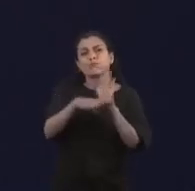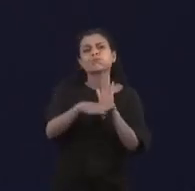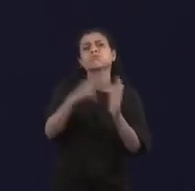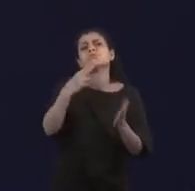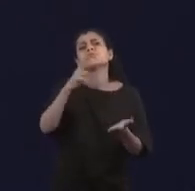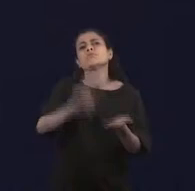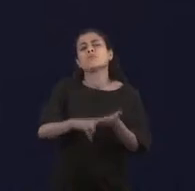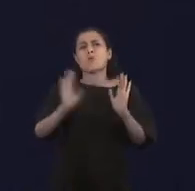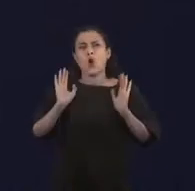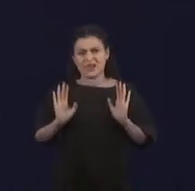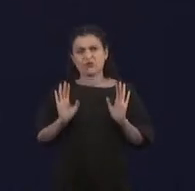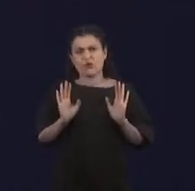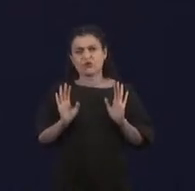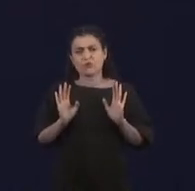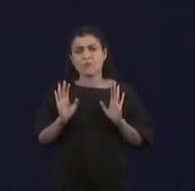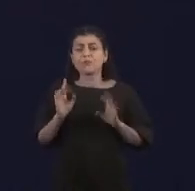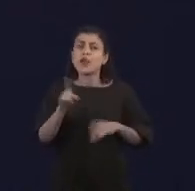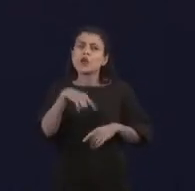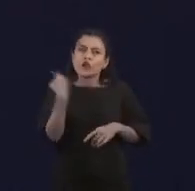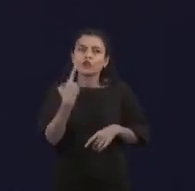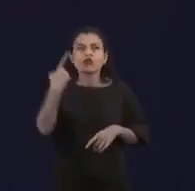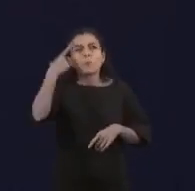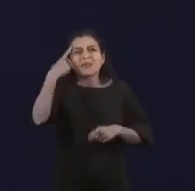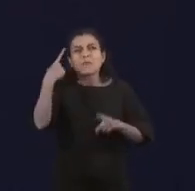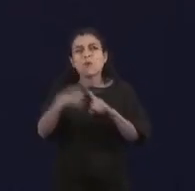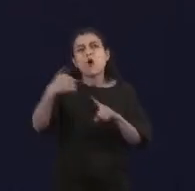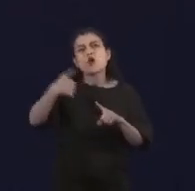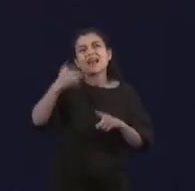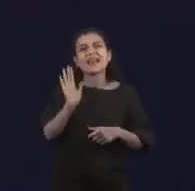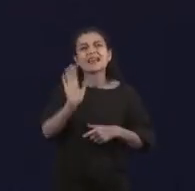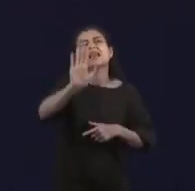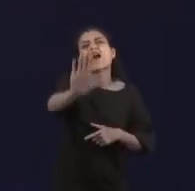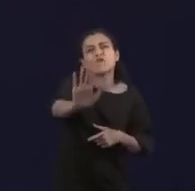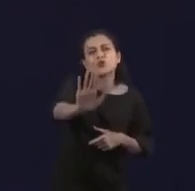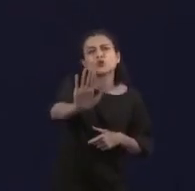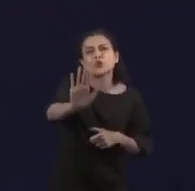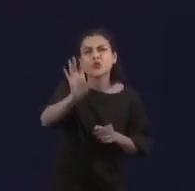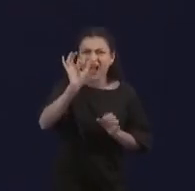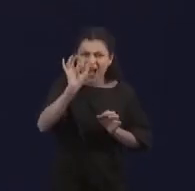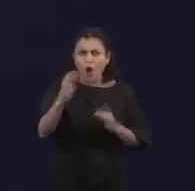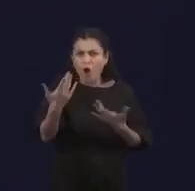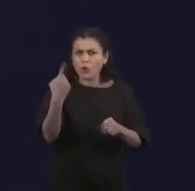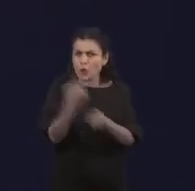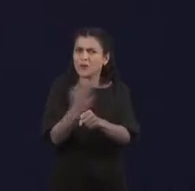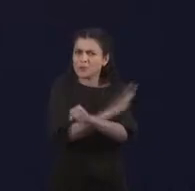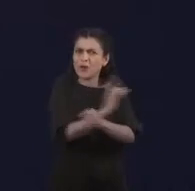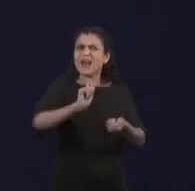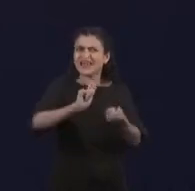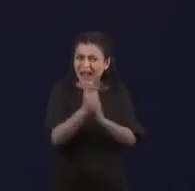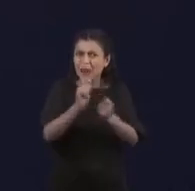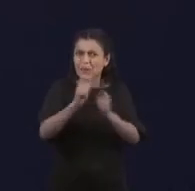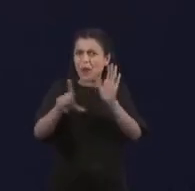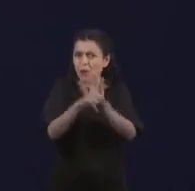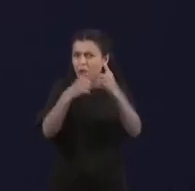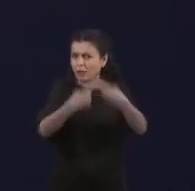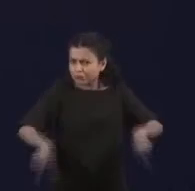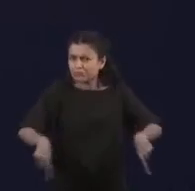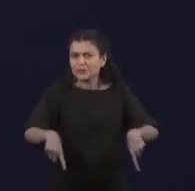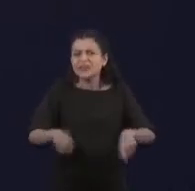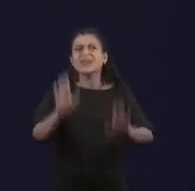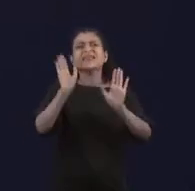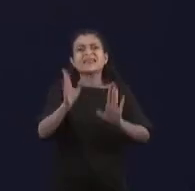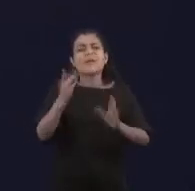Entendemos que el país que pensamos va más allá de los cambios estructurales y va también a pensar un país de acá